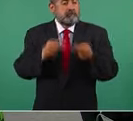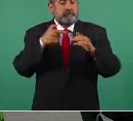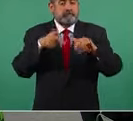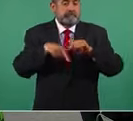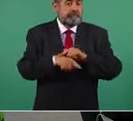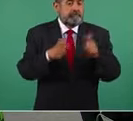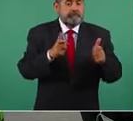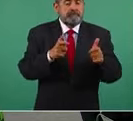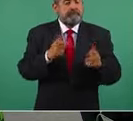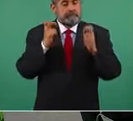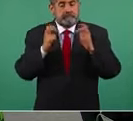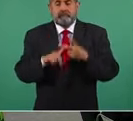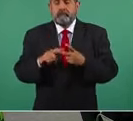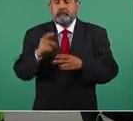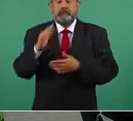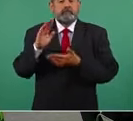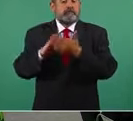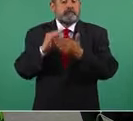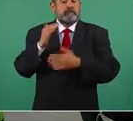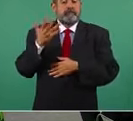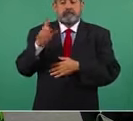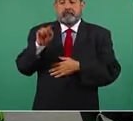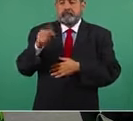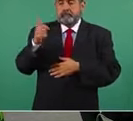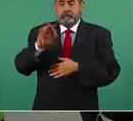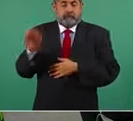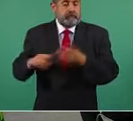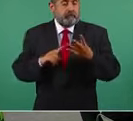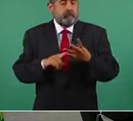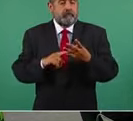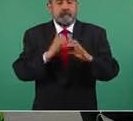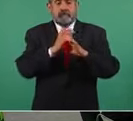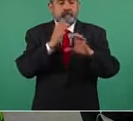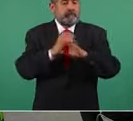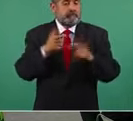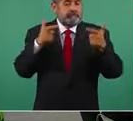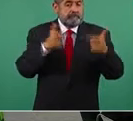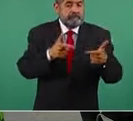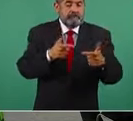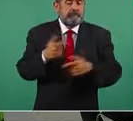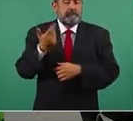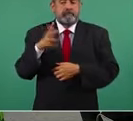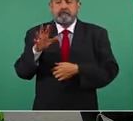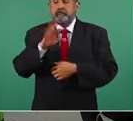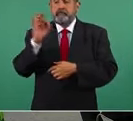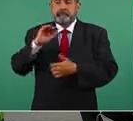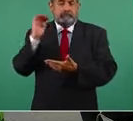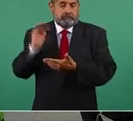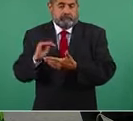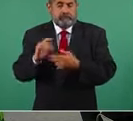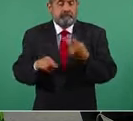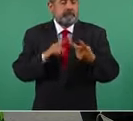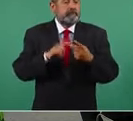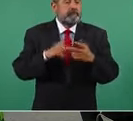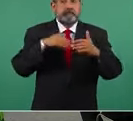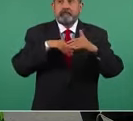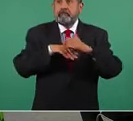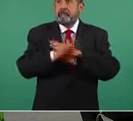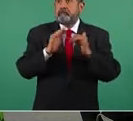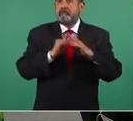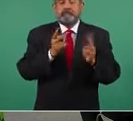menos 10.6%, robo a transportista, menos 10%, robo a casa habitación,